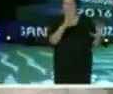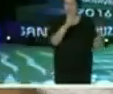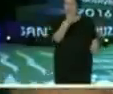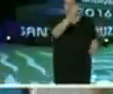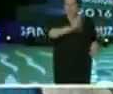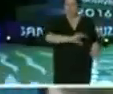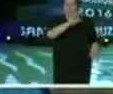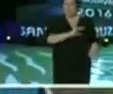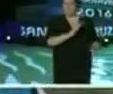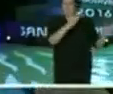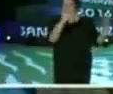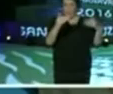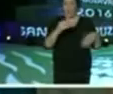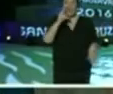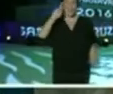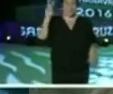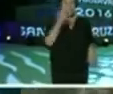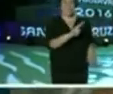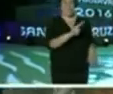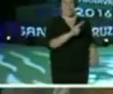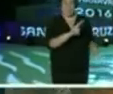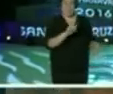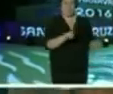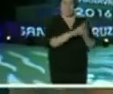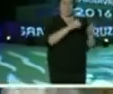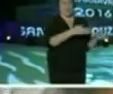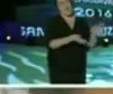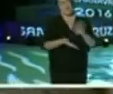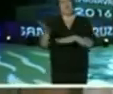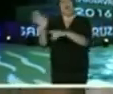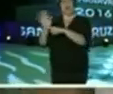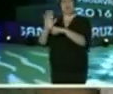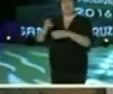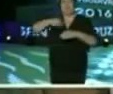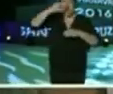comerán. Cotufas sin hiel